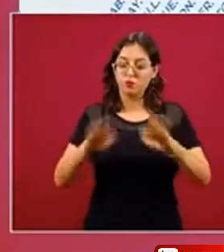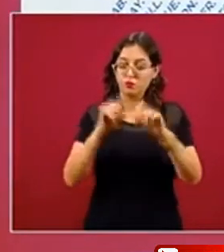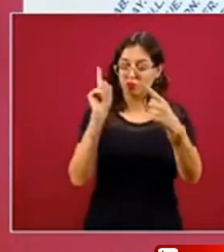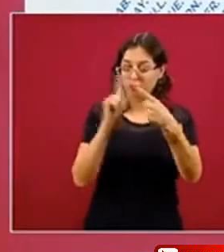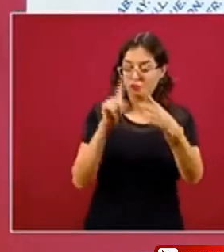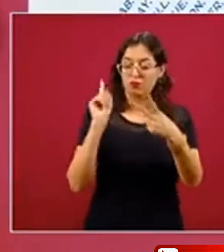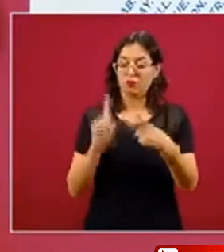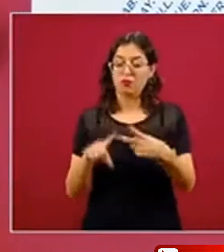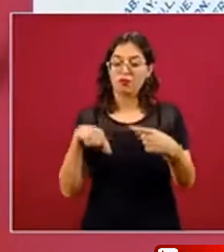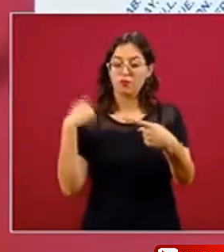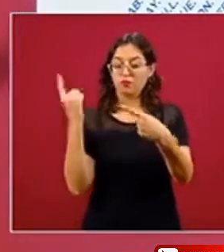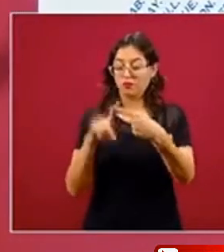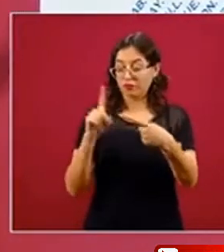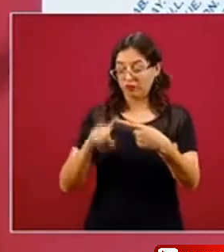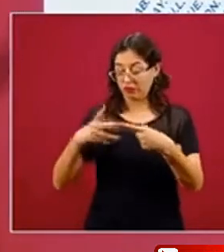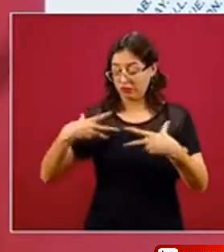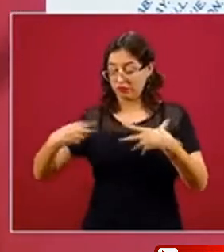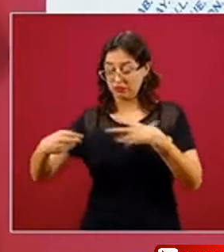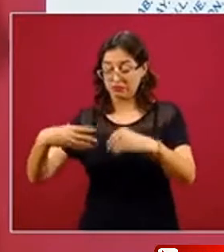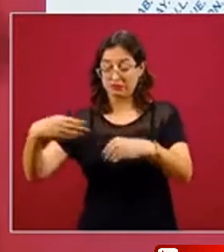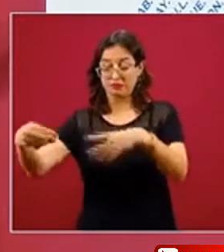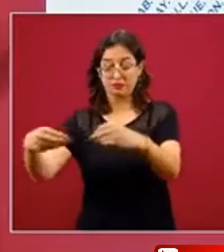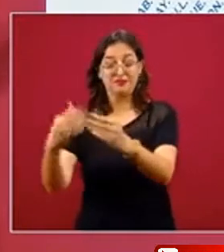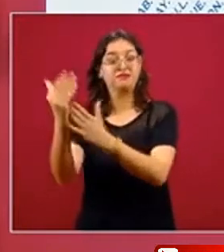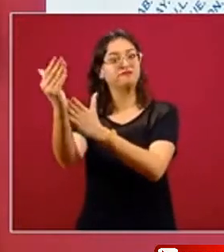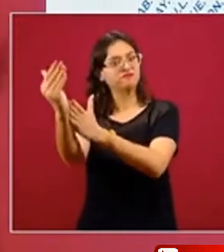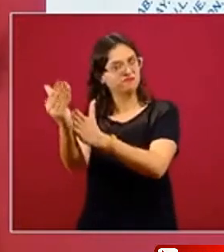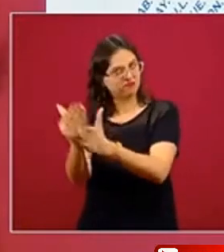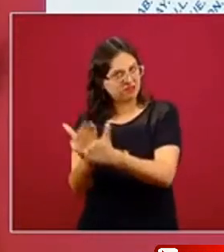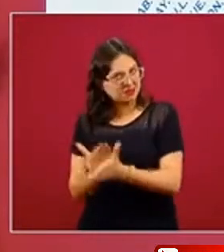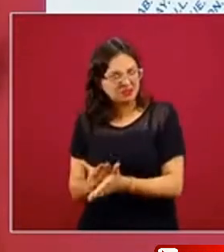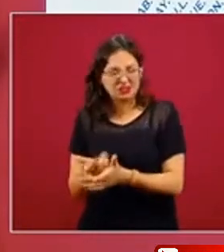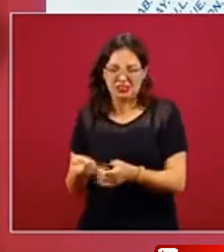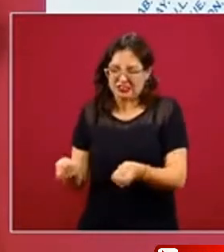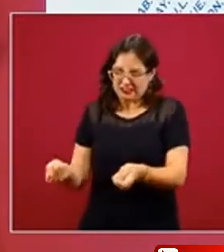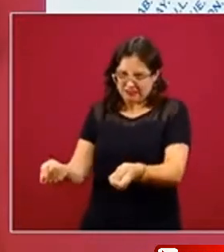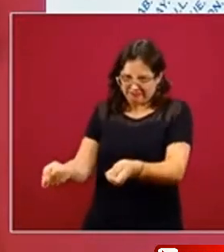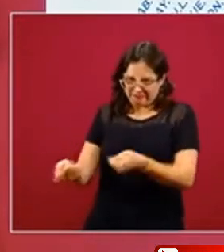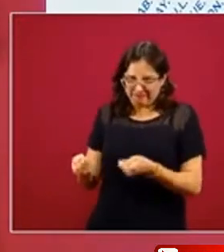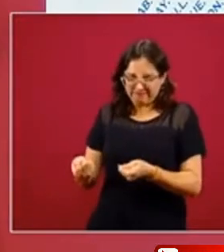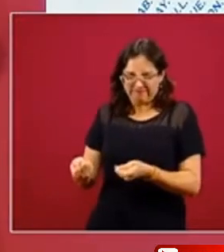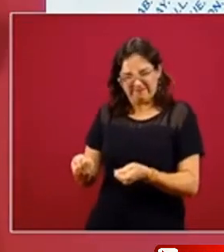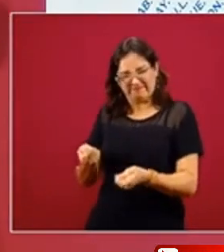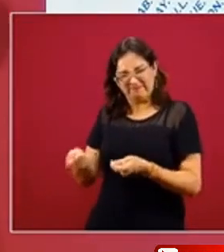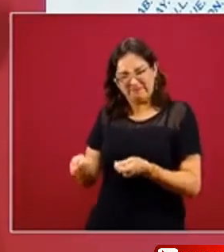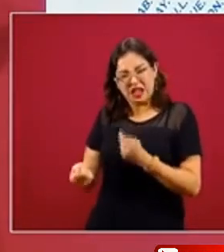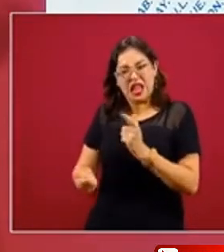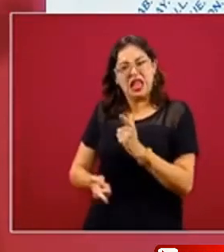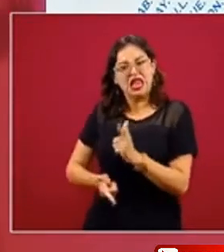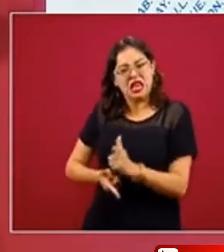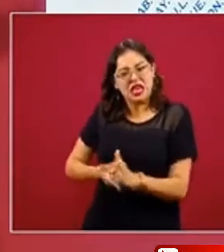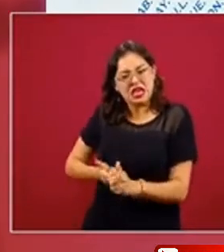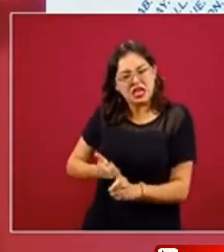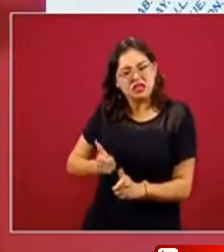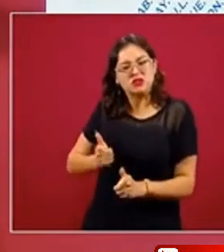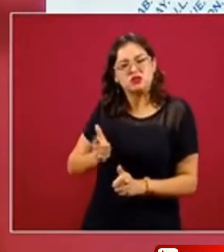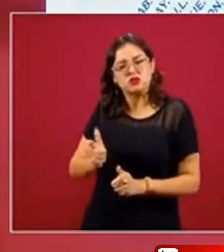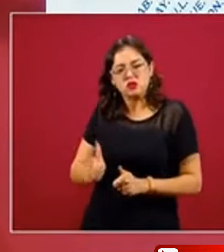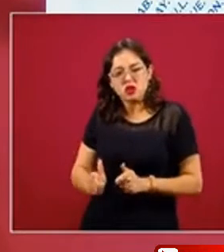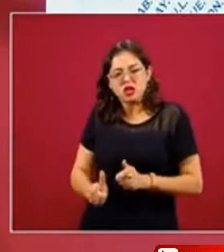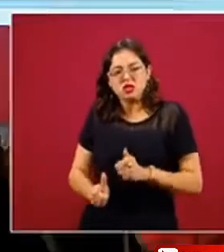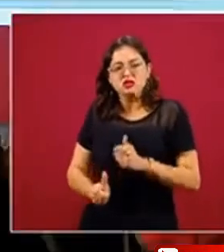La primera, la mitigación comunitaria, este esfuerzo por el que logramos tener una epidemia lenta.